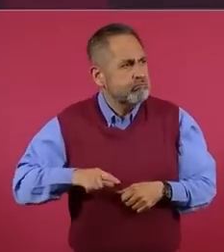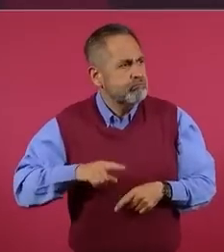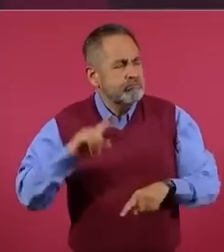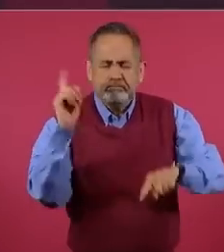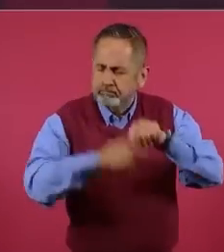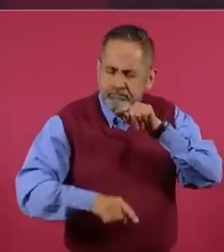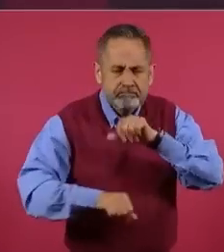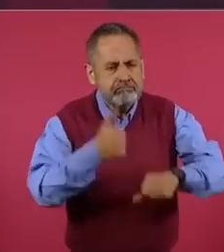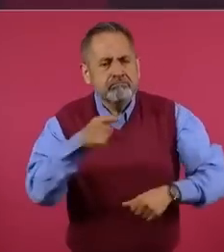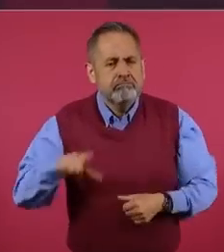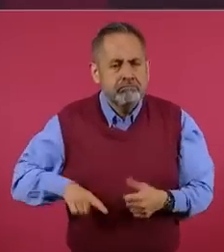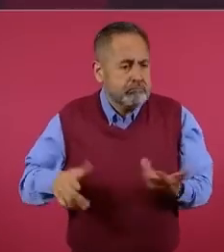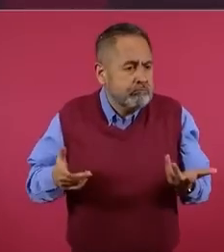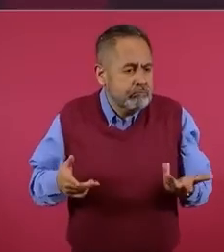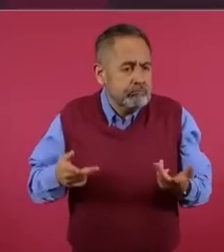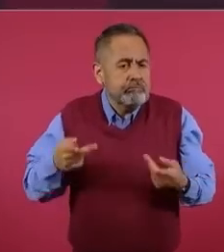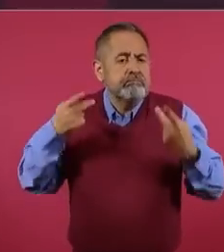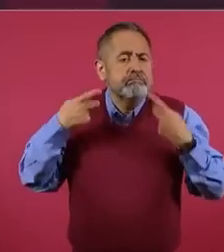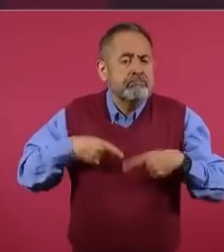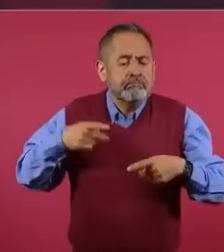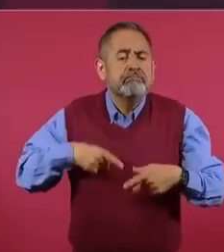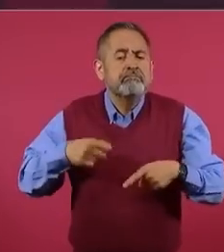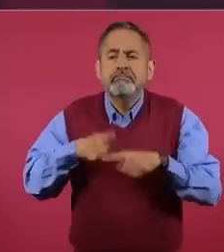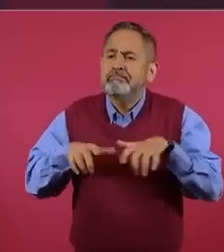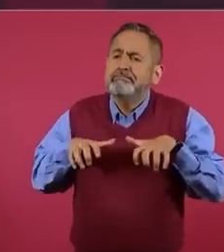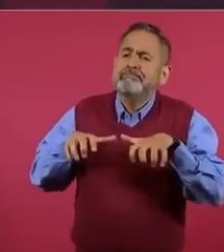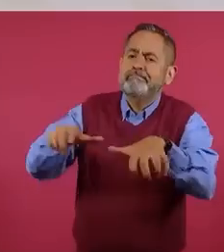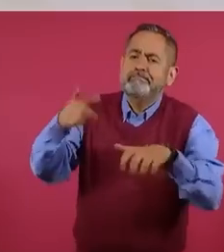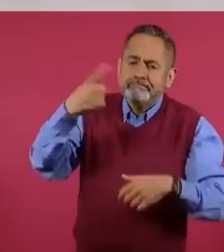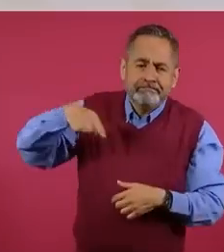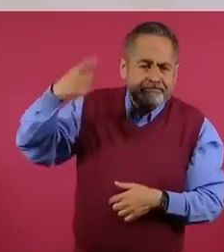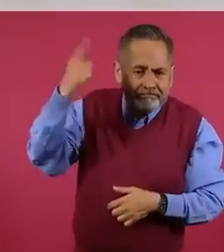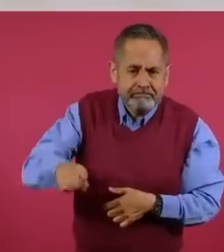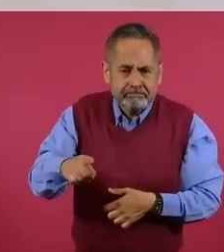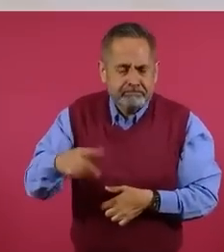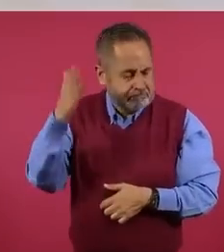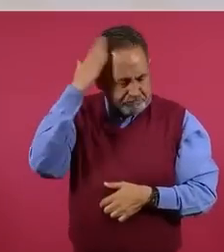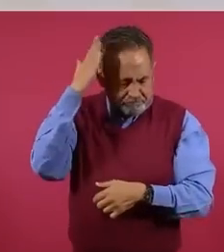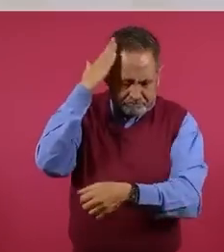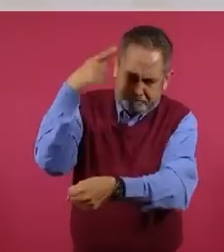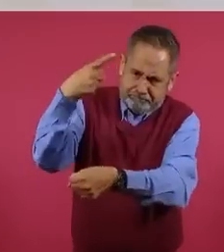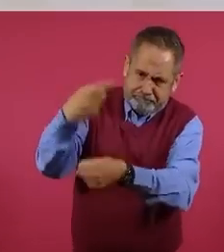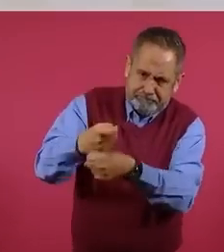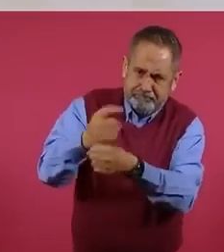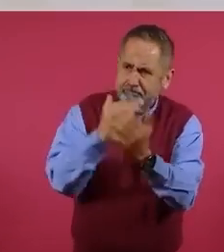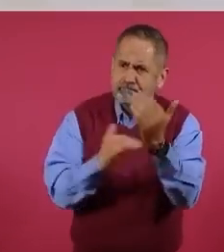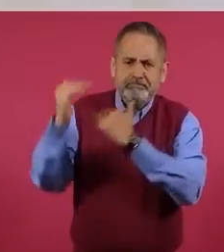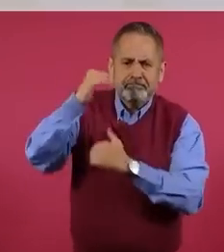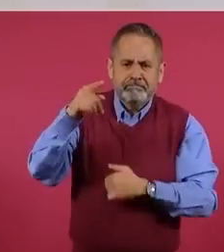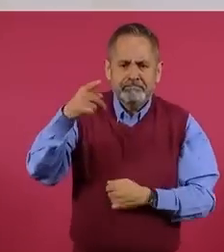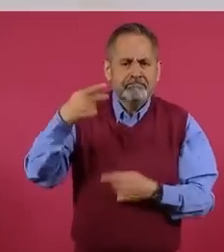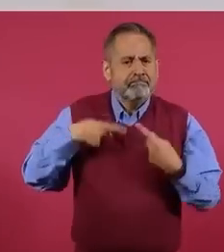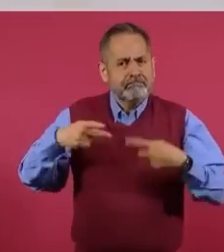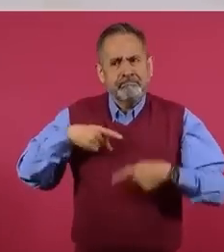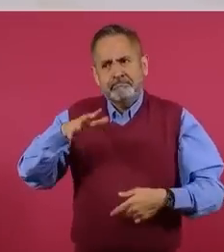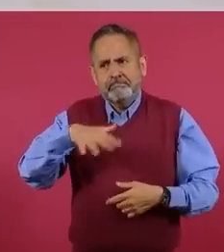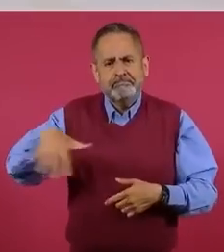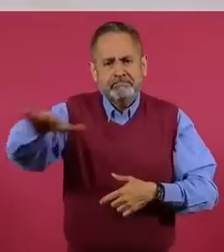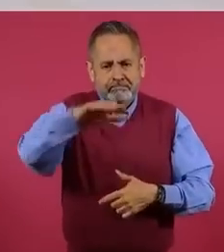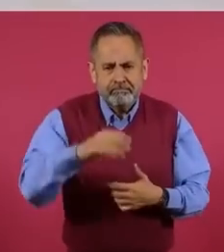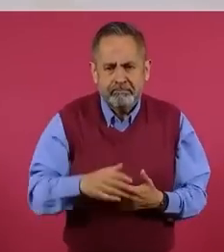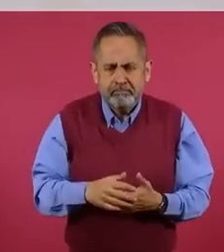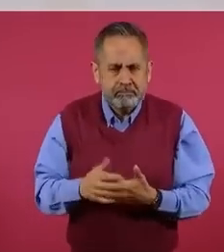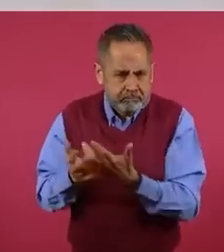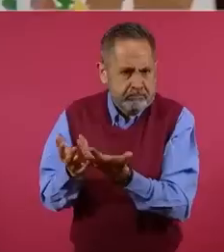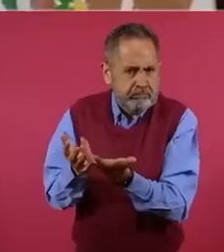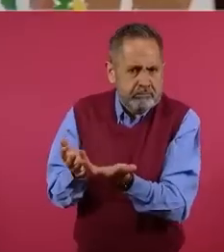que no es el pueblo el soberano, el que manda. ¿Por qué se